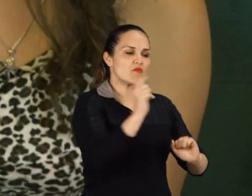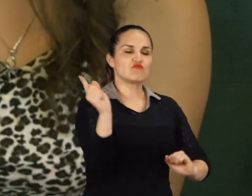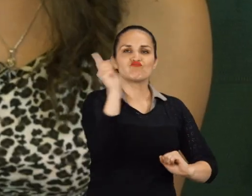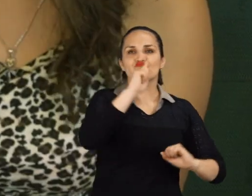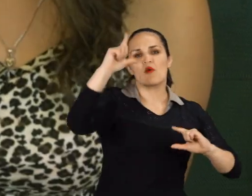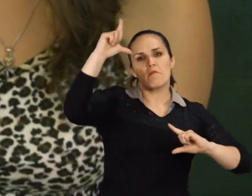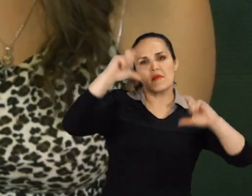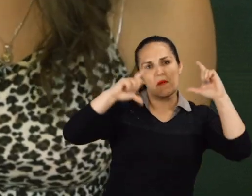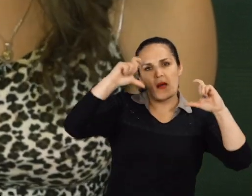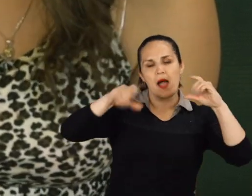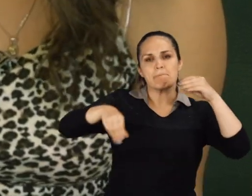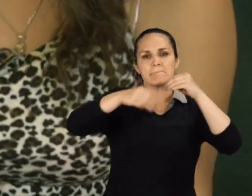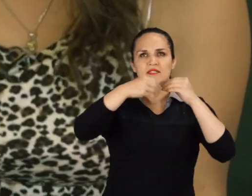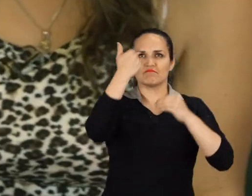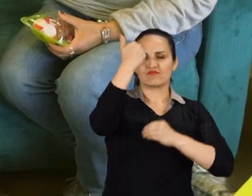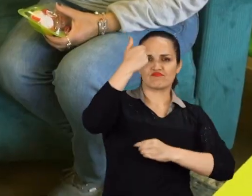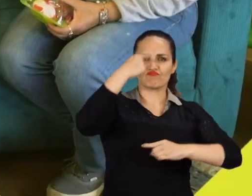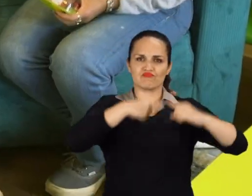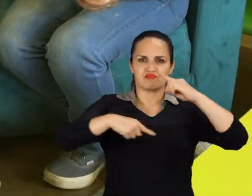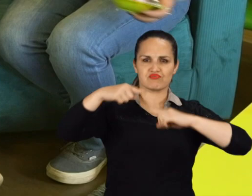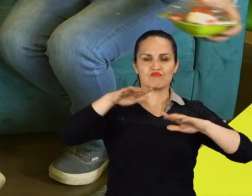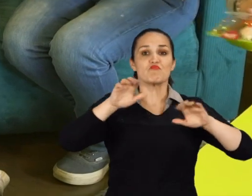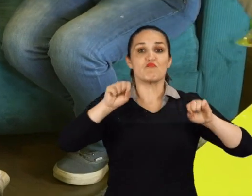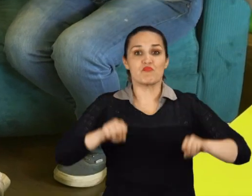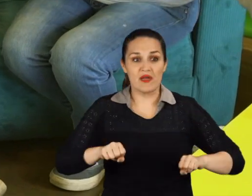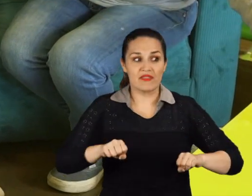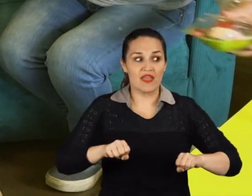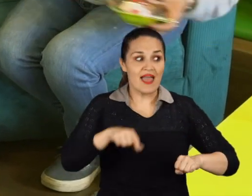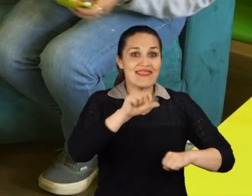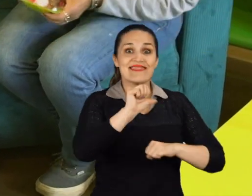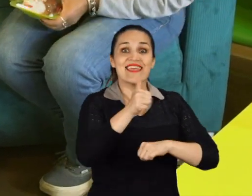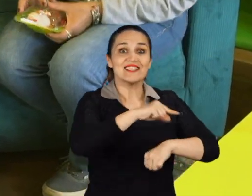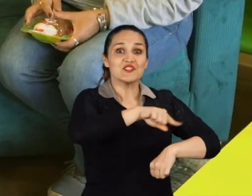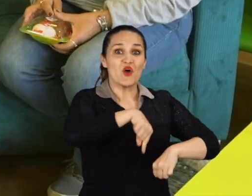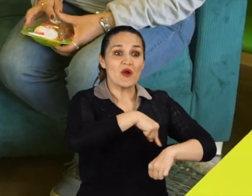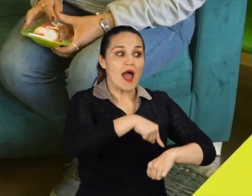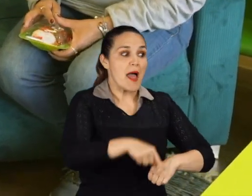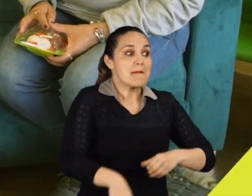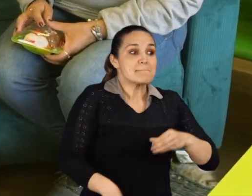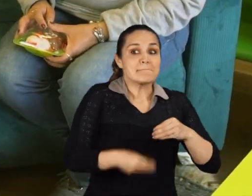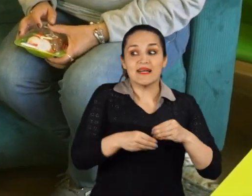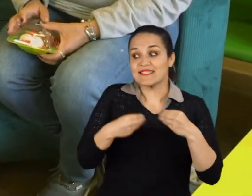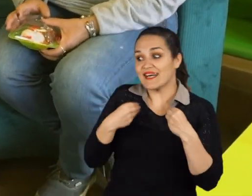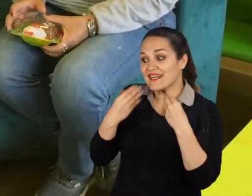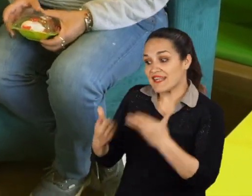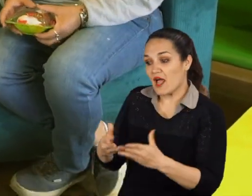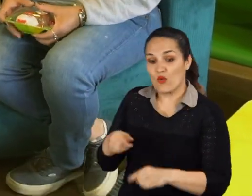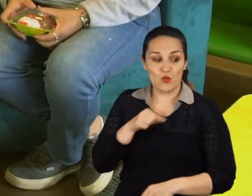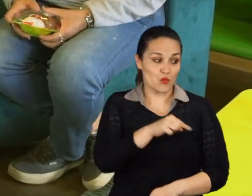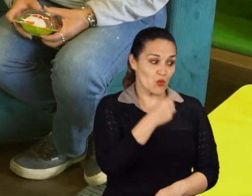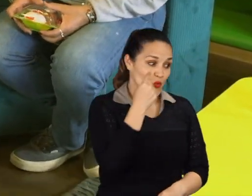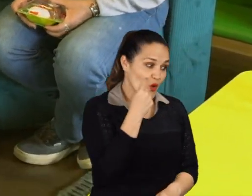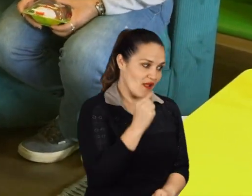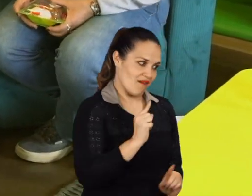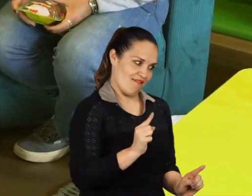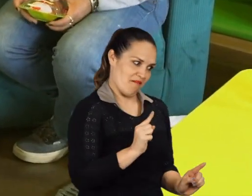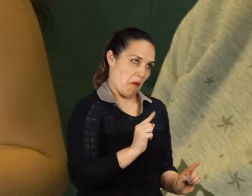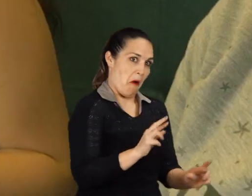tus fotos. Es un bono por 10 horas. Sí. Pero tu mamá te tiene un regalito extra. Ay. Sí. ¿Qué es? Espero que de pronto sí vas a llorar.